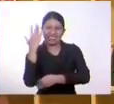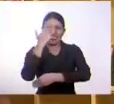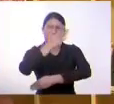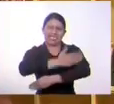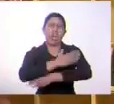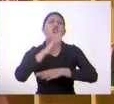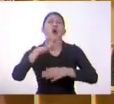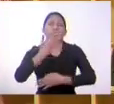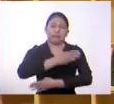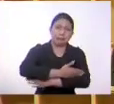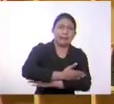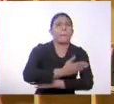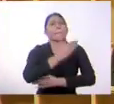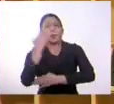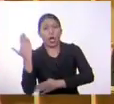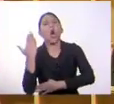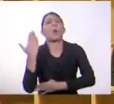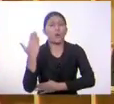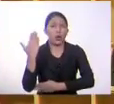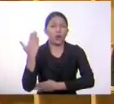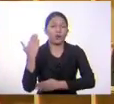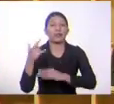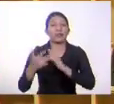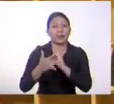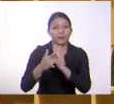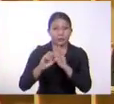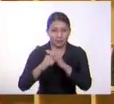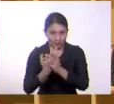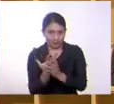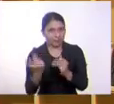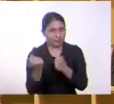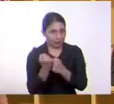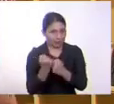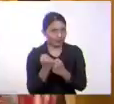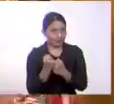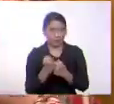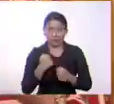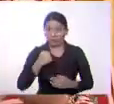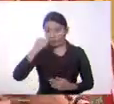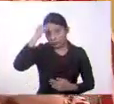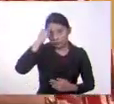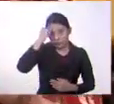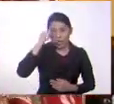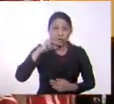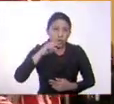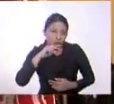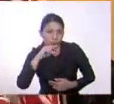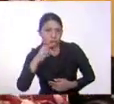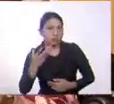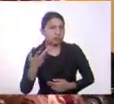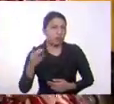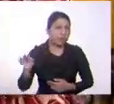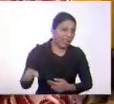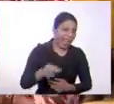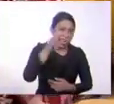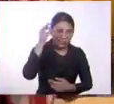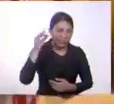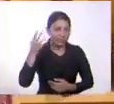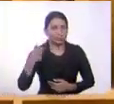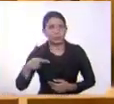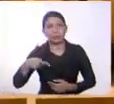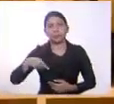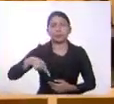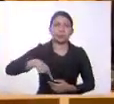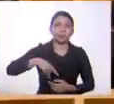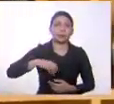de alguna manera con la tecnología, ¿verdad? Entonces, tú aprendes, por ejemplo, a hablar inglés, ¿verdad? Francés, portugués y de